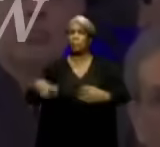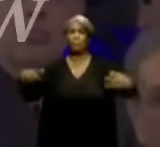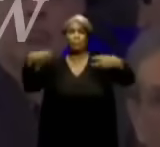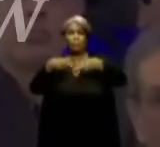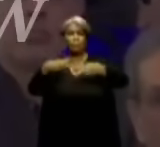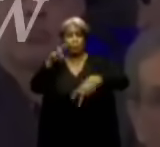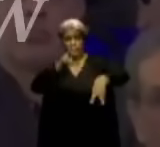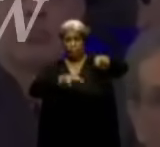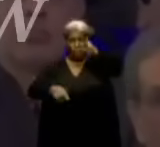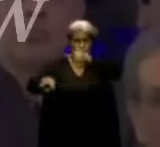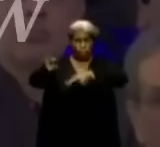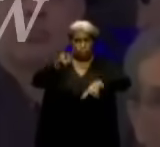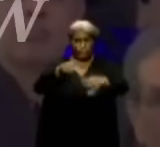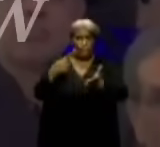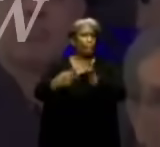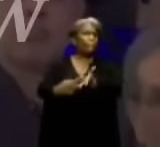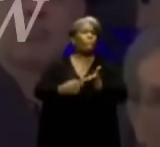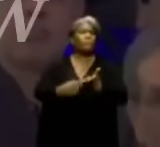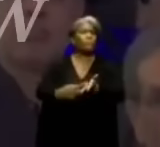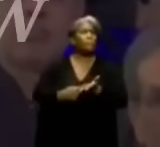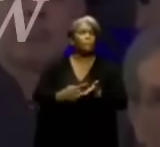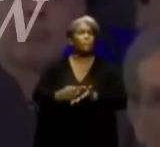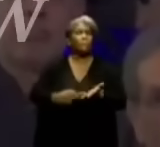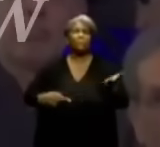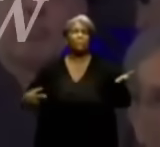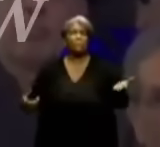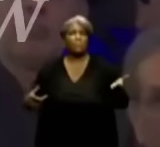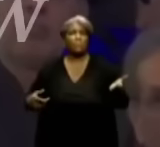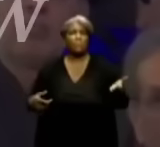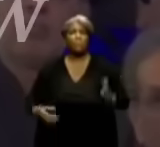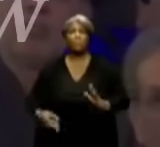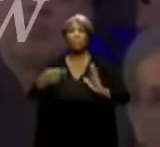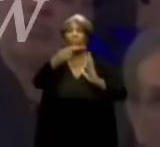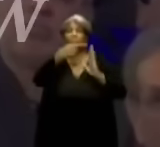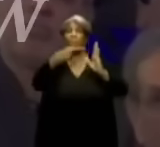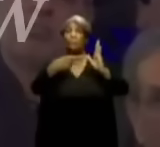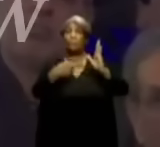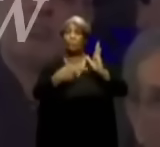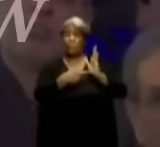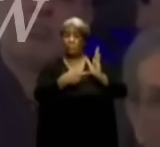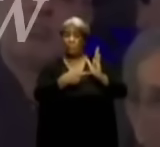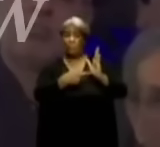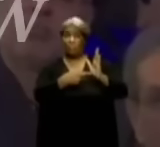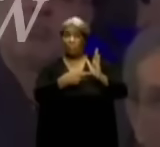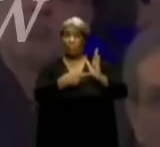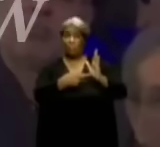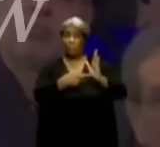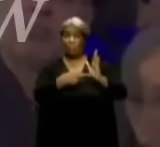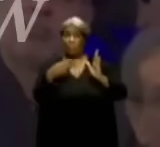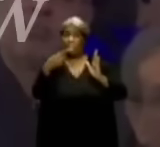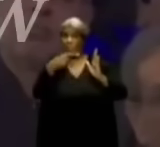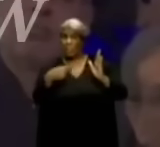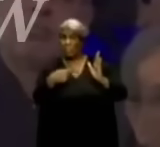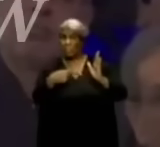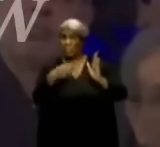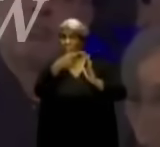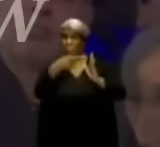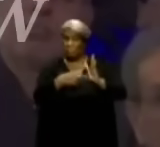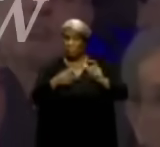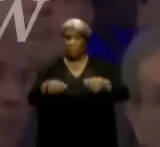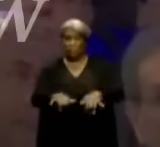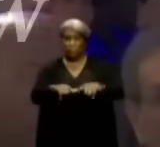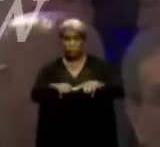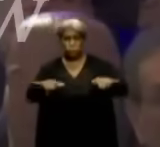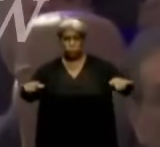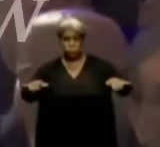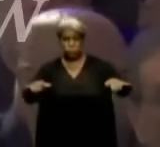está hablando sobre un reglamento de medición neta que va a afectar directamente a aquellas